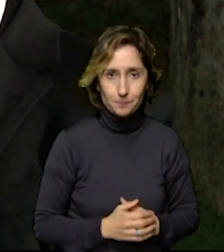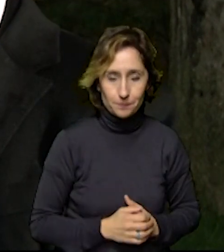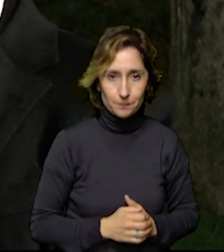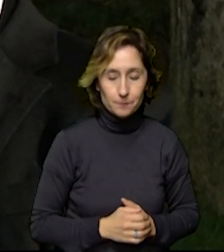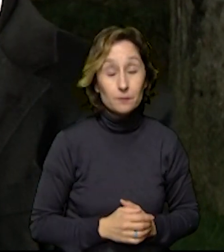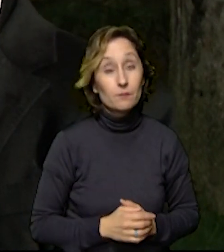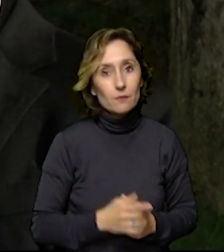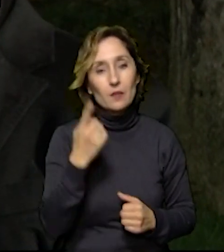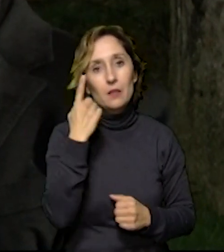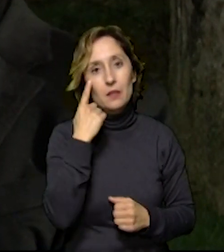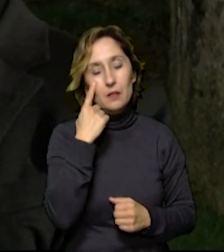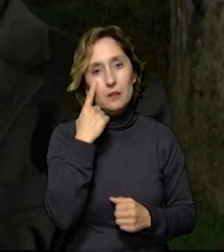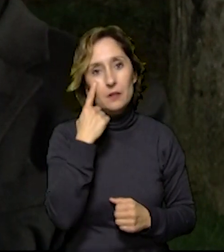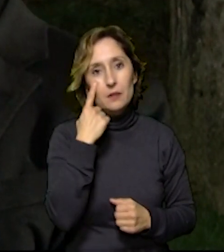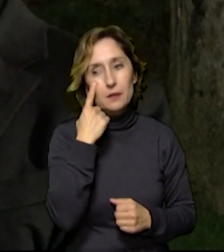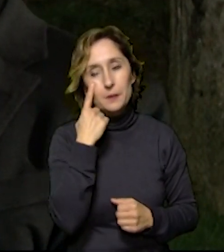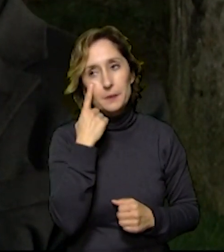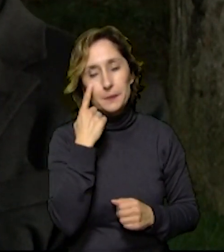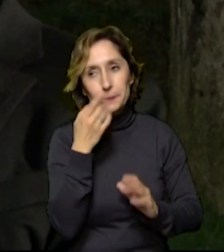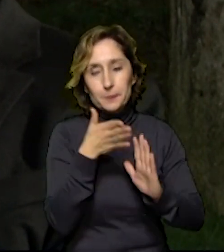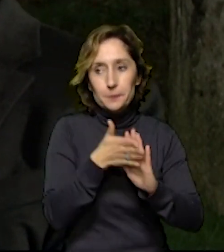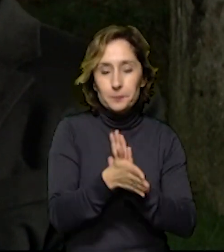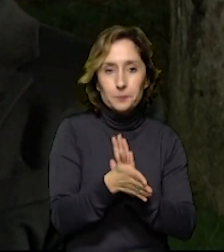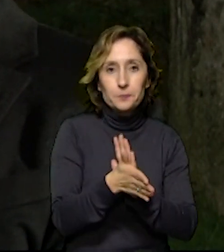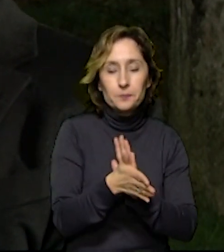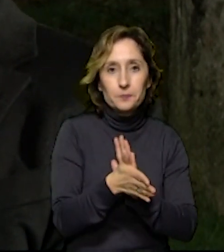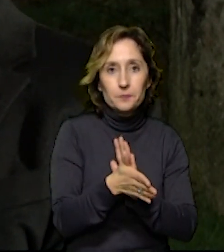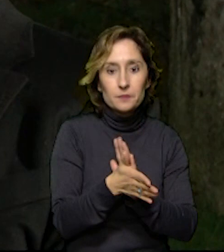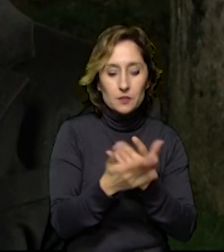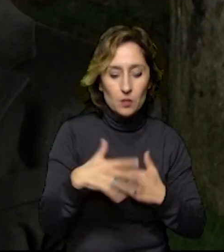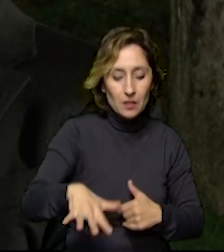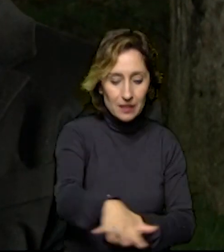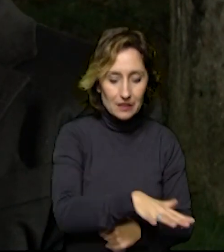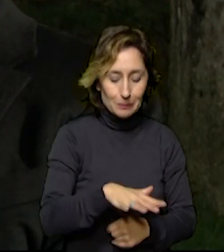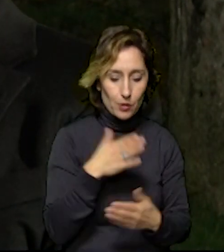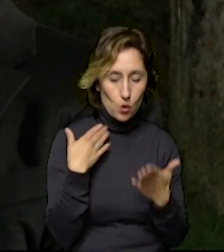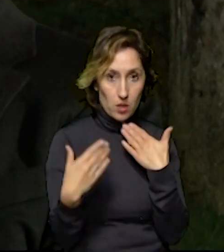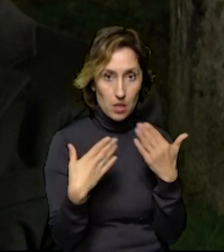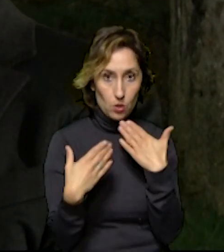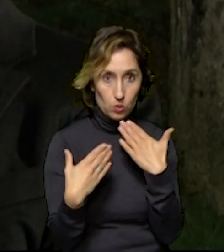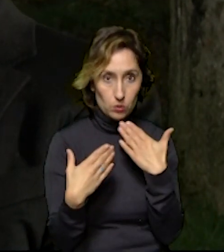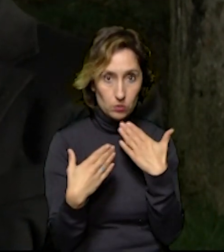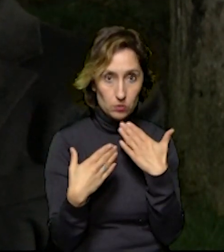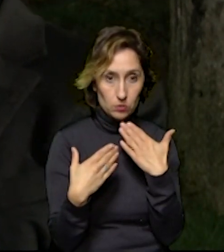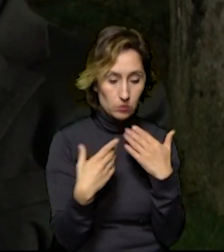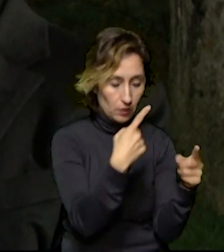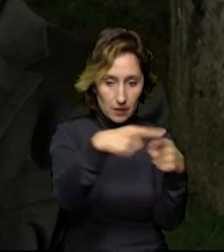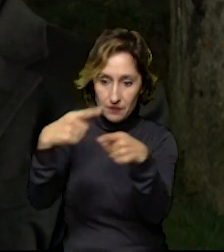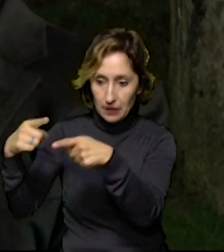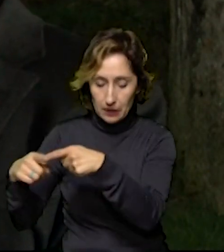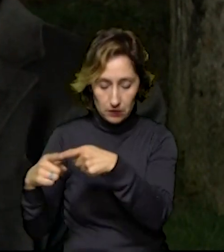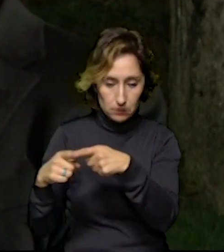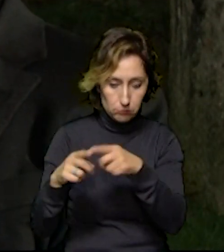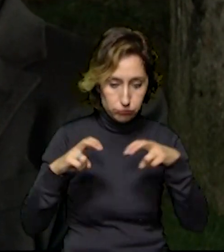A ver cómo planteo. Si construimos un espacio de diálogo donde hablamos entre diferentes y